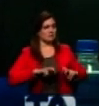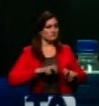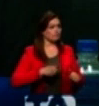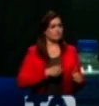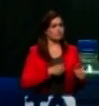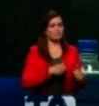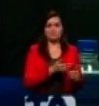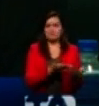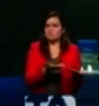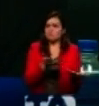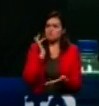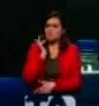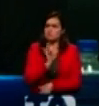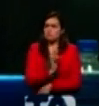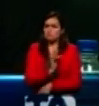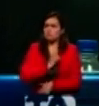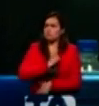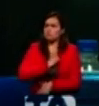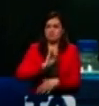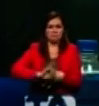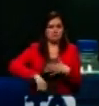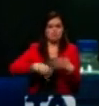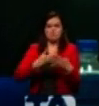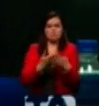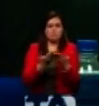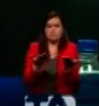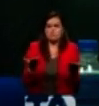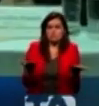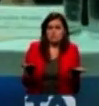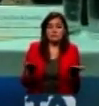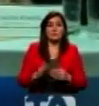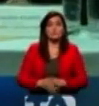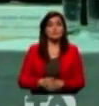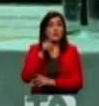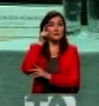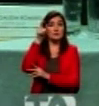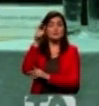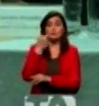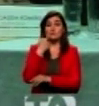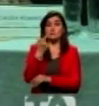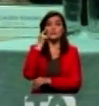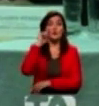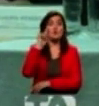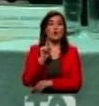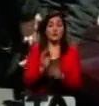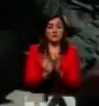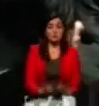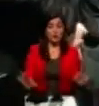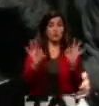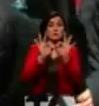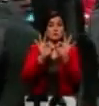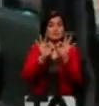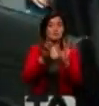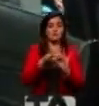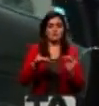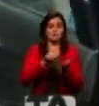obviamente presentan también un patrimonio que no se encuentra justificado. La Fiscalía asegura que hay evidencia importante,